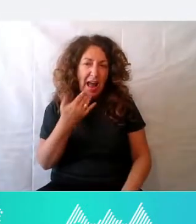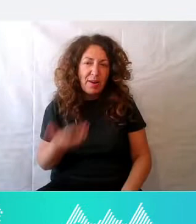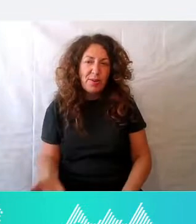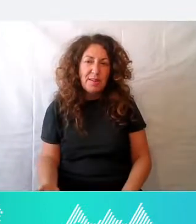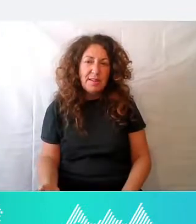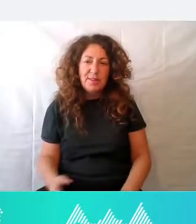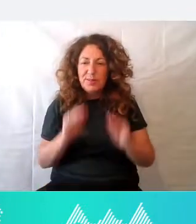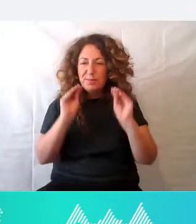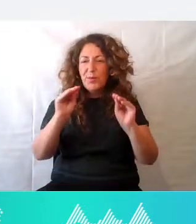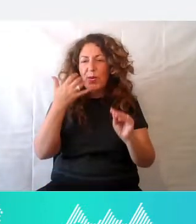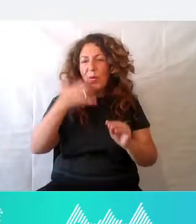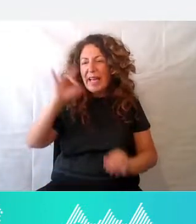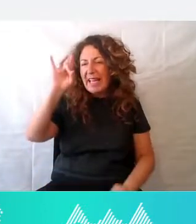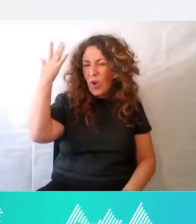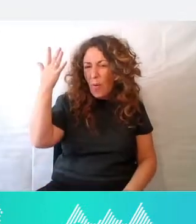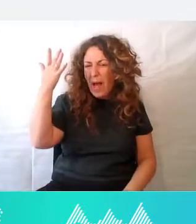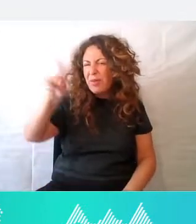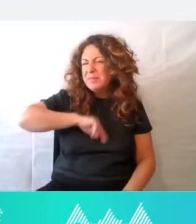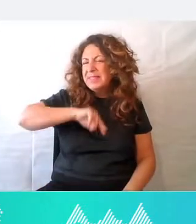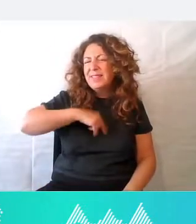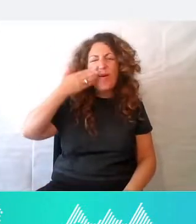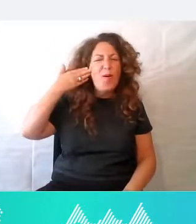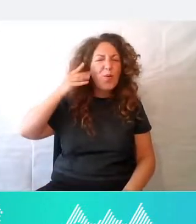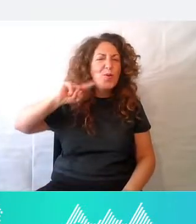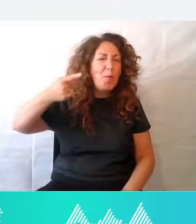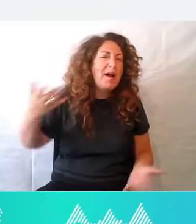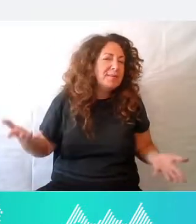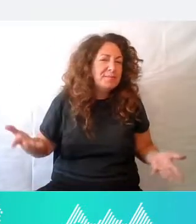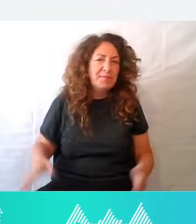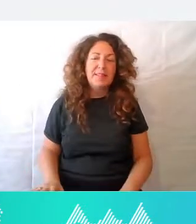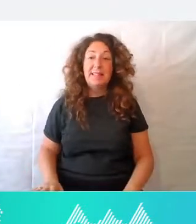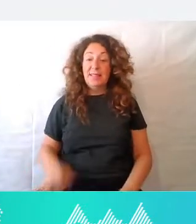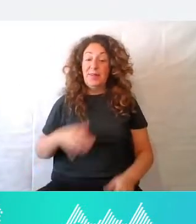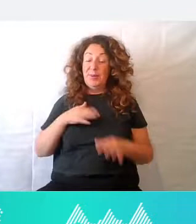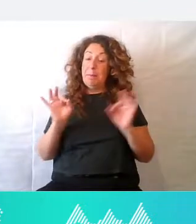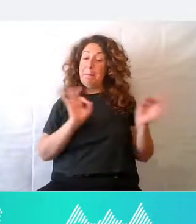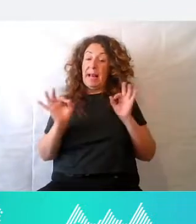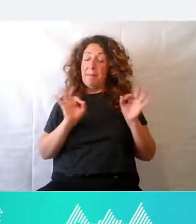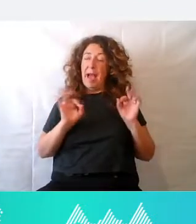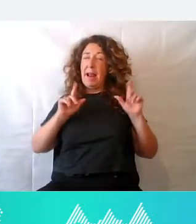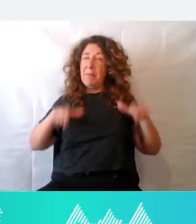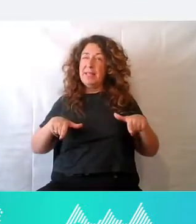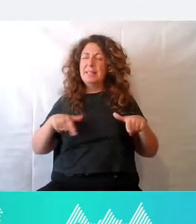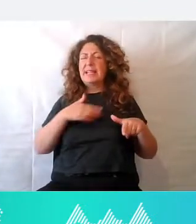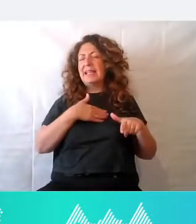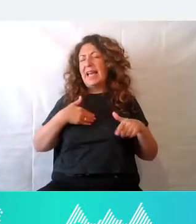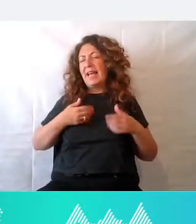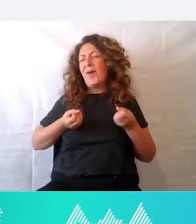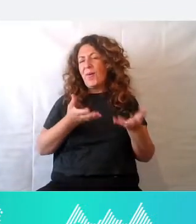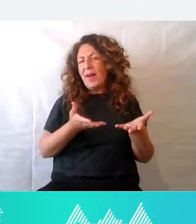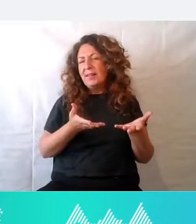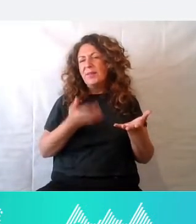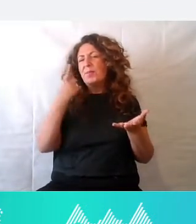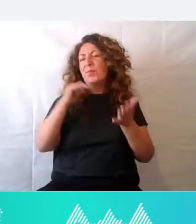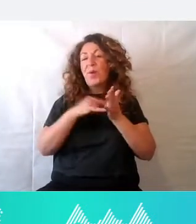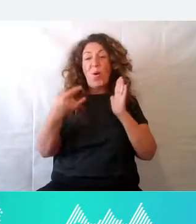del que te sientas especialmente orgulloso pero preparando este panel comentamos la posibilidad de compartir aquí el proyecto que hemos